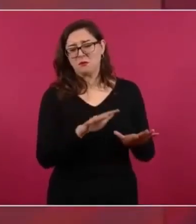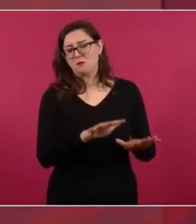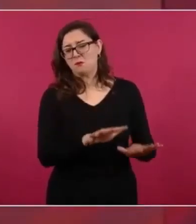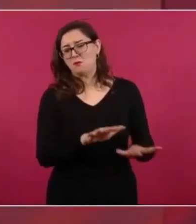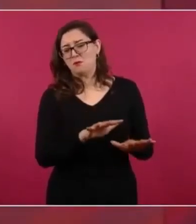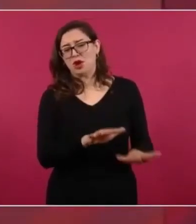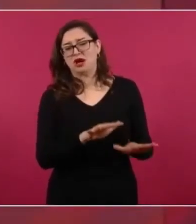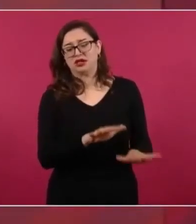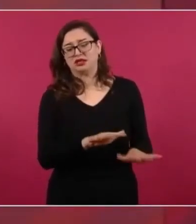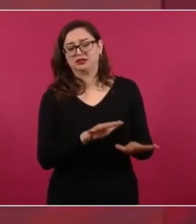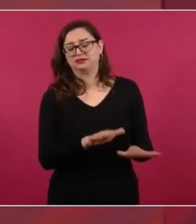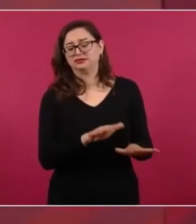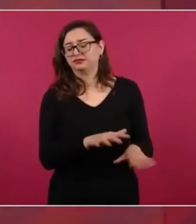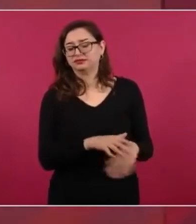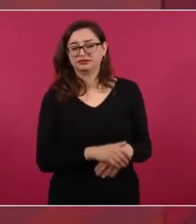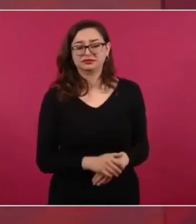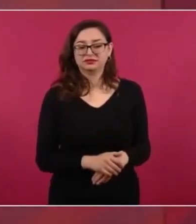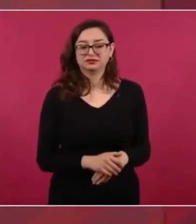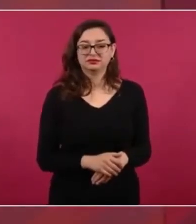Ya no les pongo el